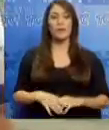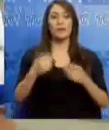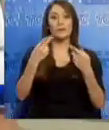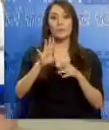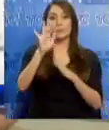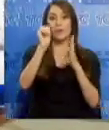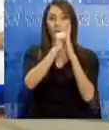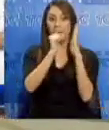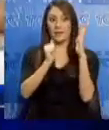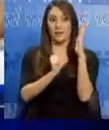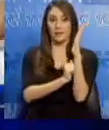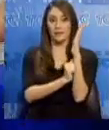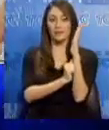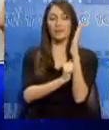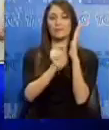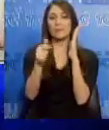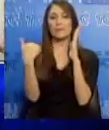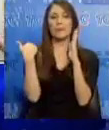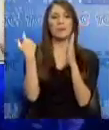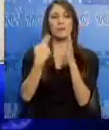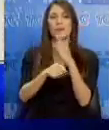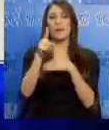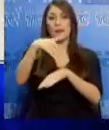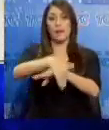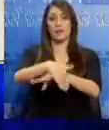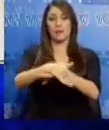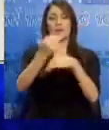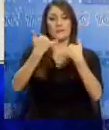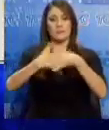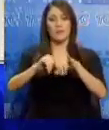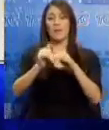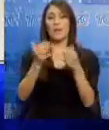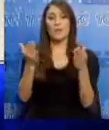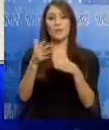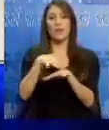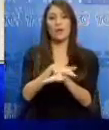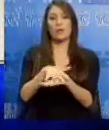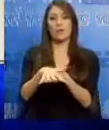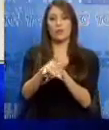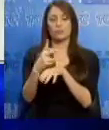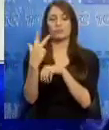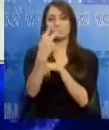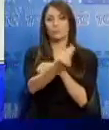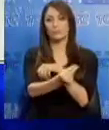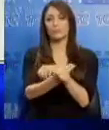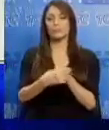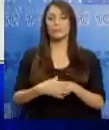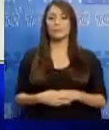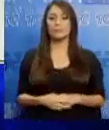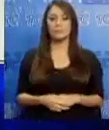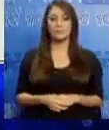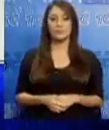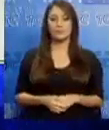agenda, desarrollará ya actividades en el transcurso de la tarde en la provincia de Los Ríos. Compañeros, muy buenas tardes.